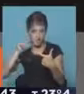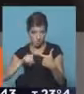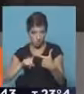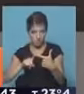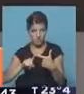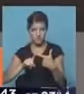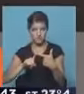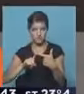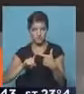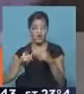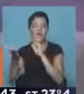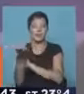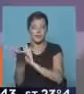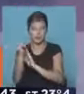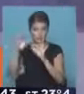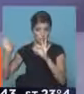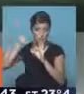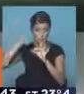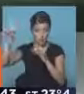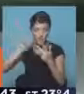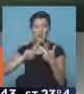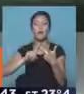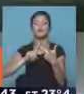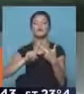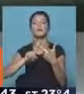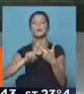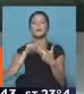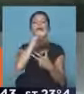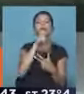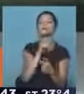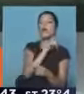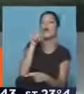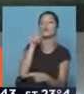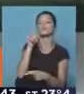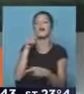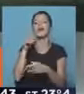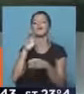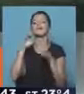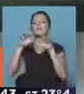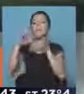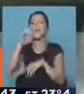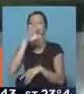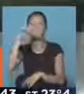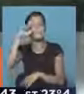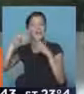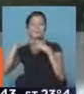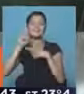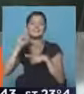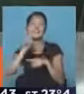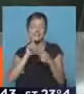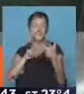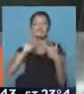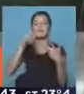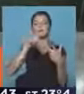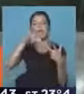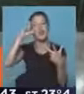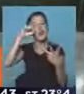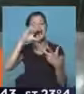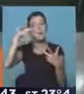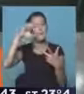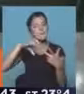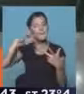europea que él representa en el reino unido su postura anti break city con concepciones similares y también bueno los le pen en francia la